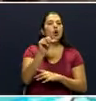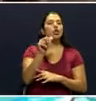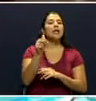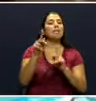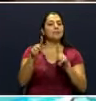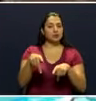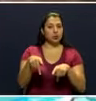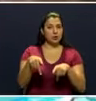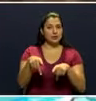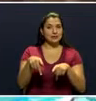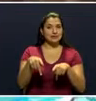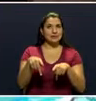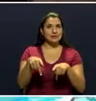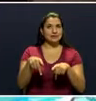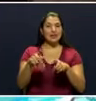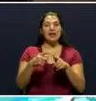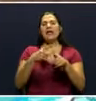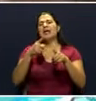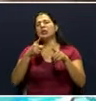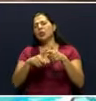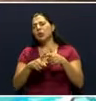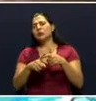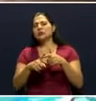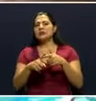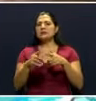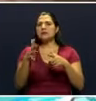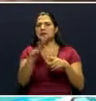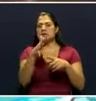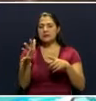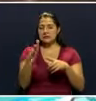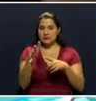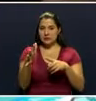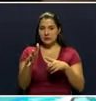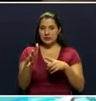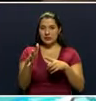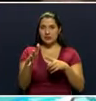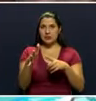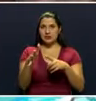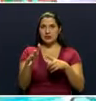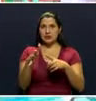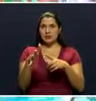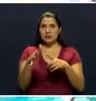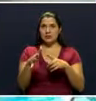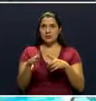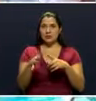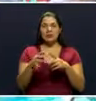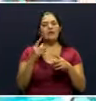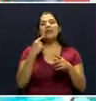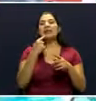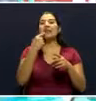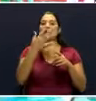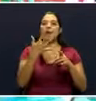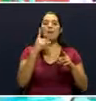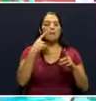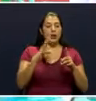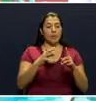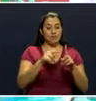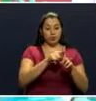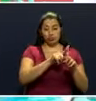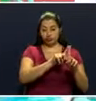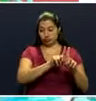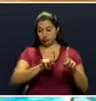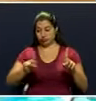menos la mitad o el 50, 60, 70%, 7 personas de 10 tienen esa infección.